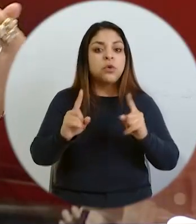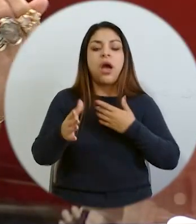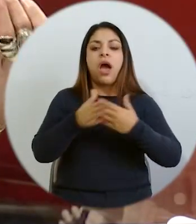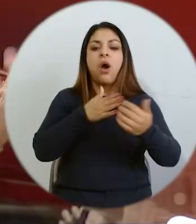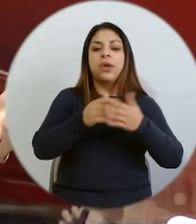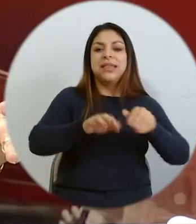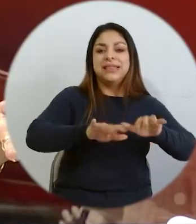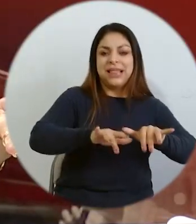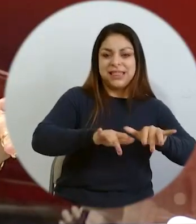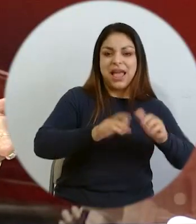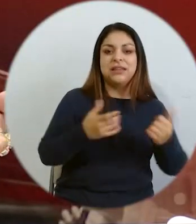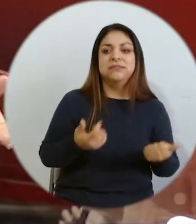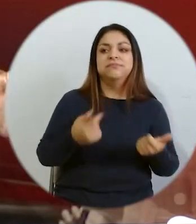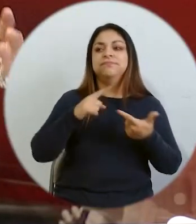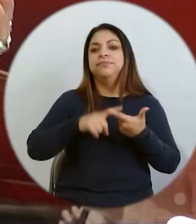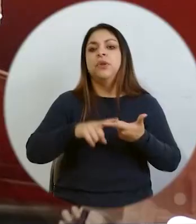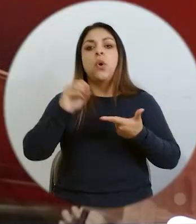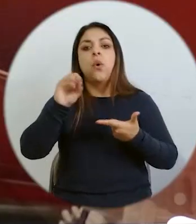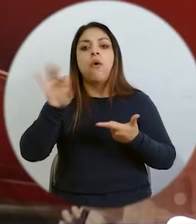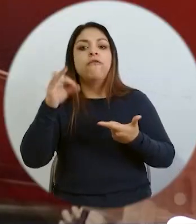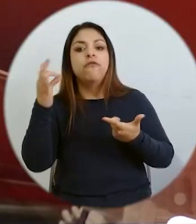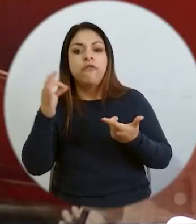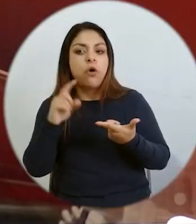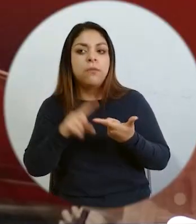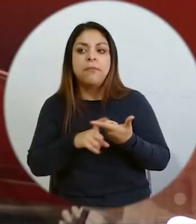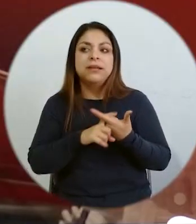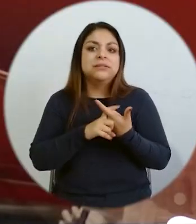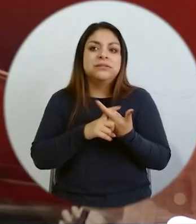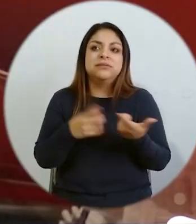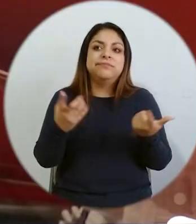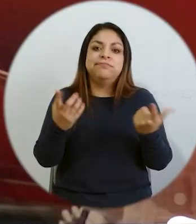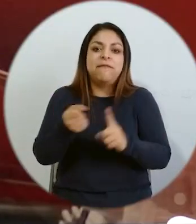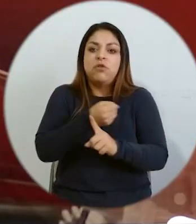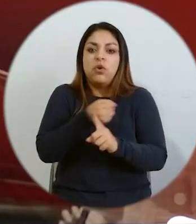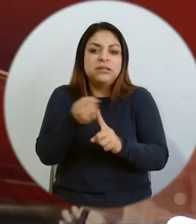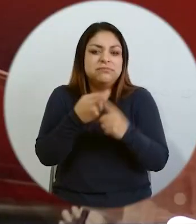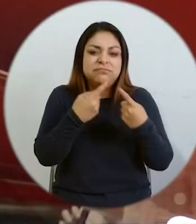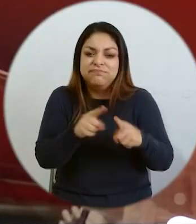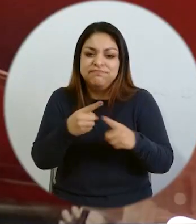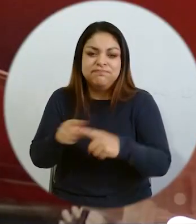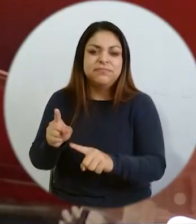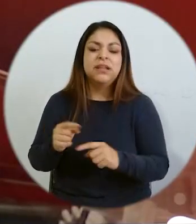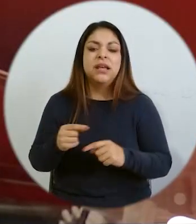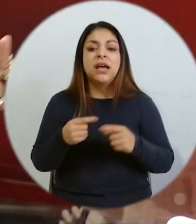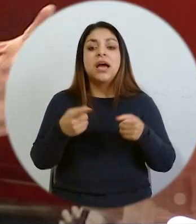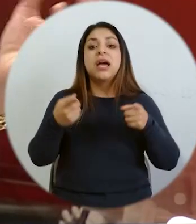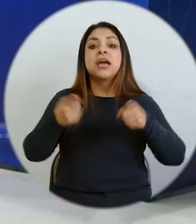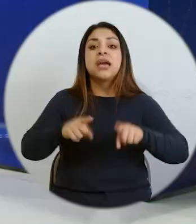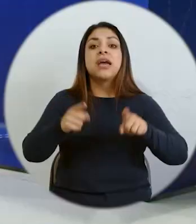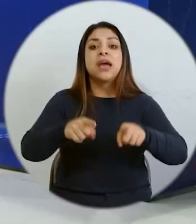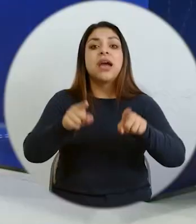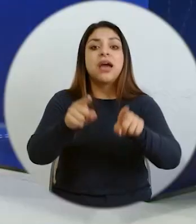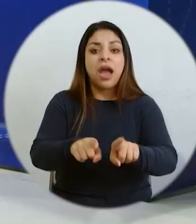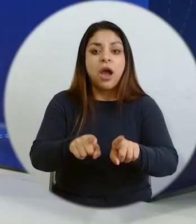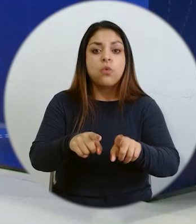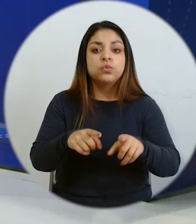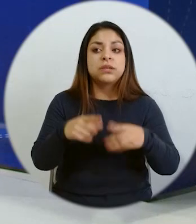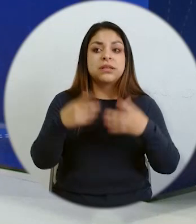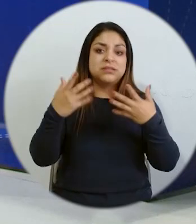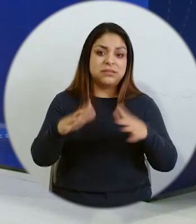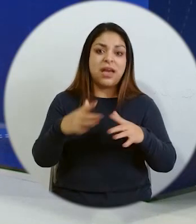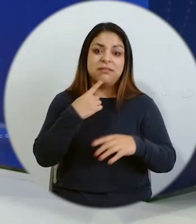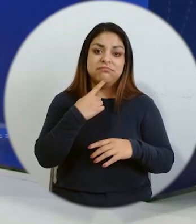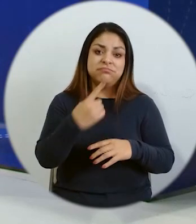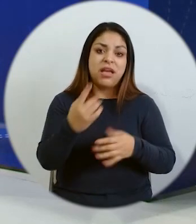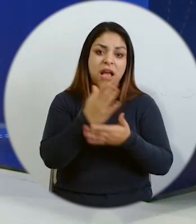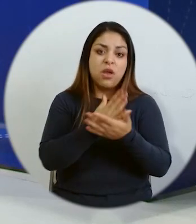embargo, sean digitales, sean las formas en que tradicionalmente se ha presentado la violencia, las causas que ya mencioné,